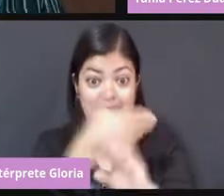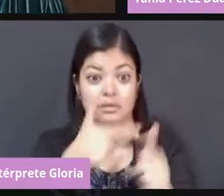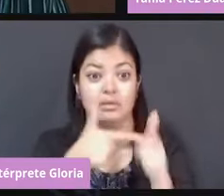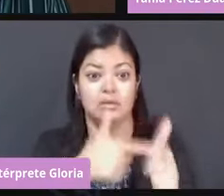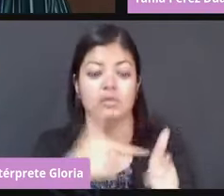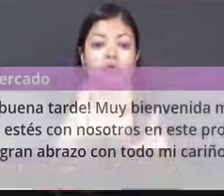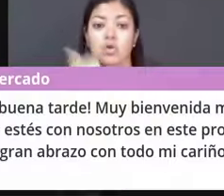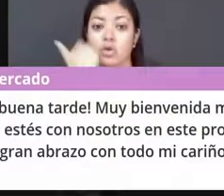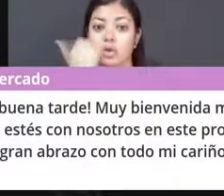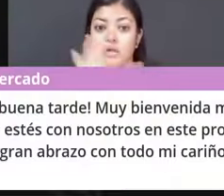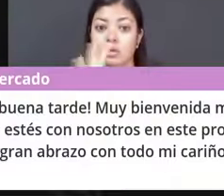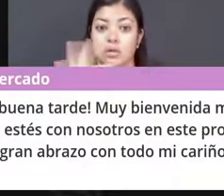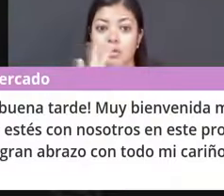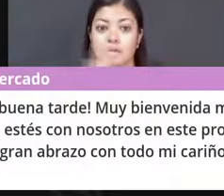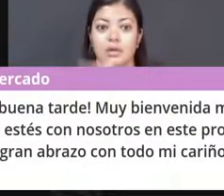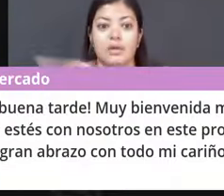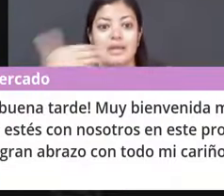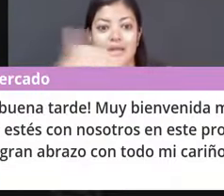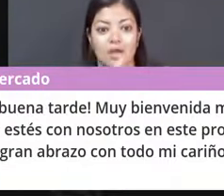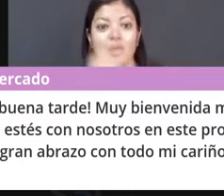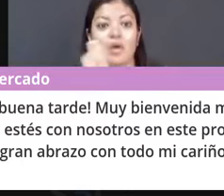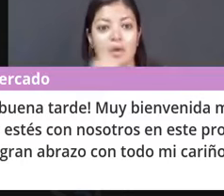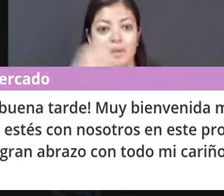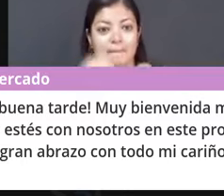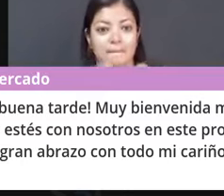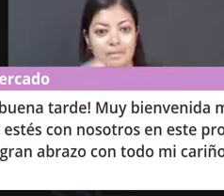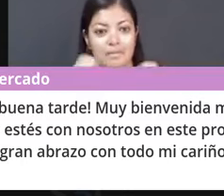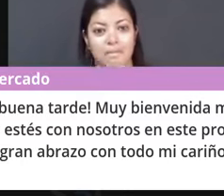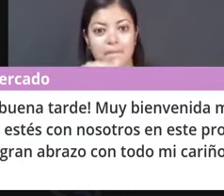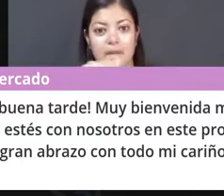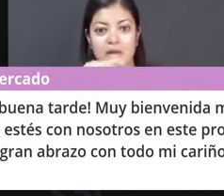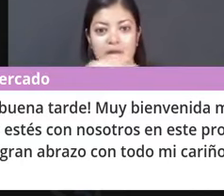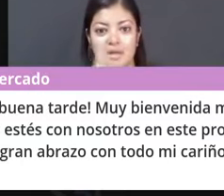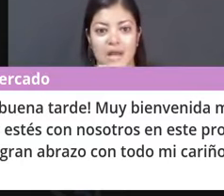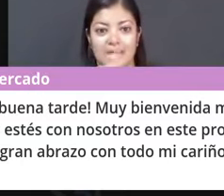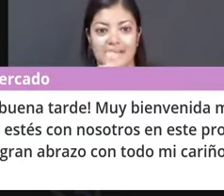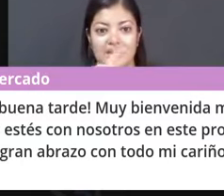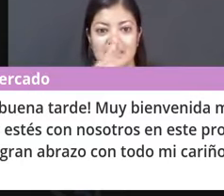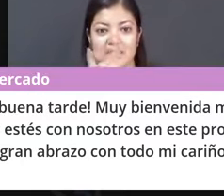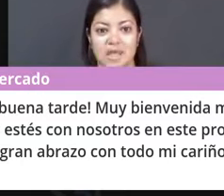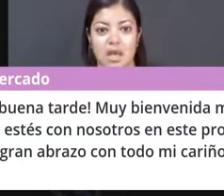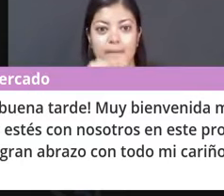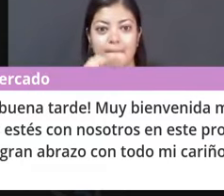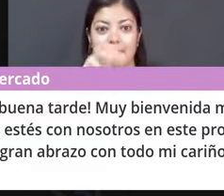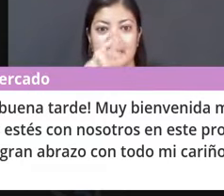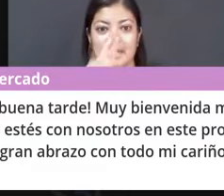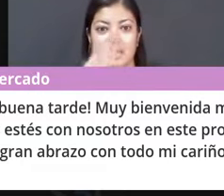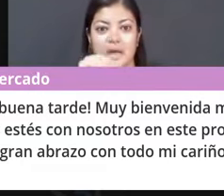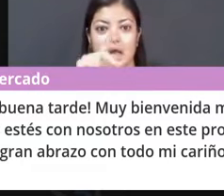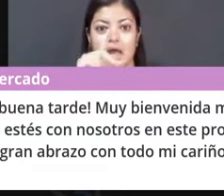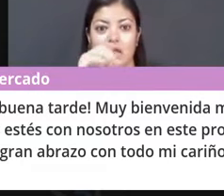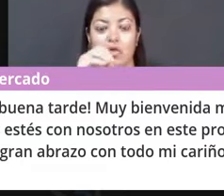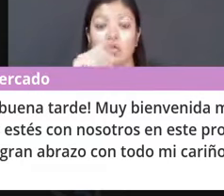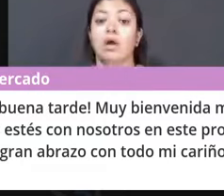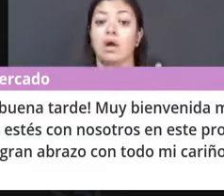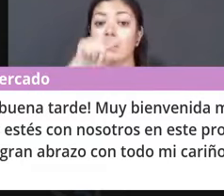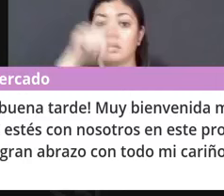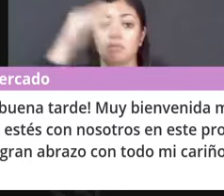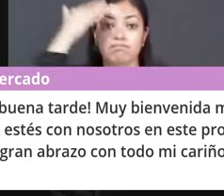quiero comentar que llegó la magistrada Marta Leticia Mercado Ramírez a este programa que ella